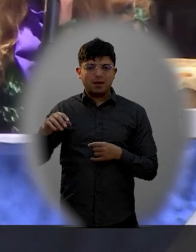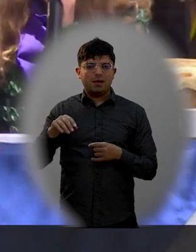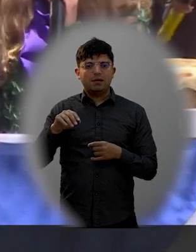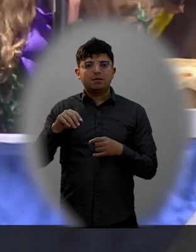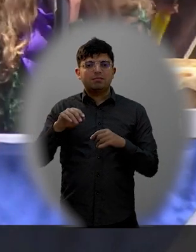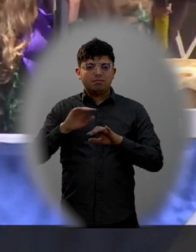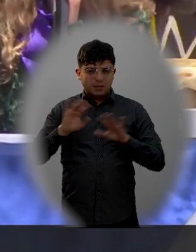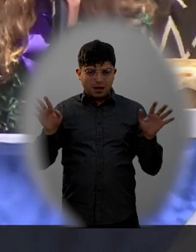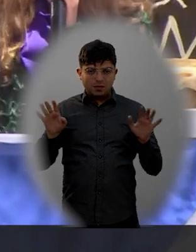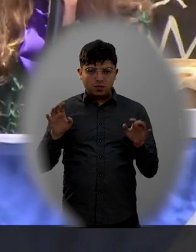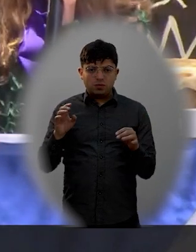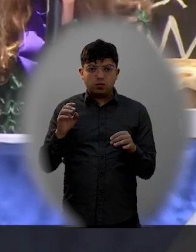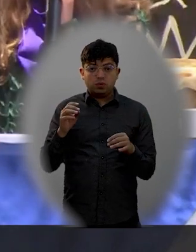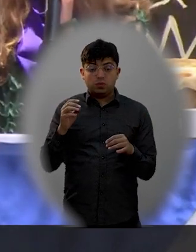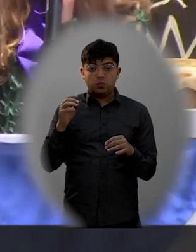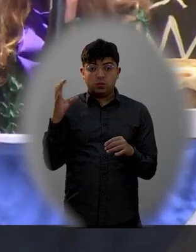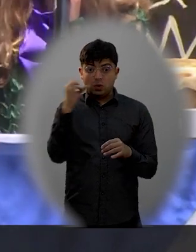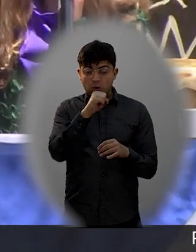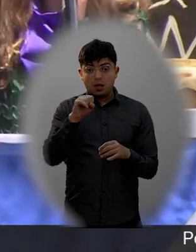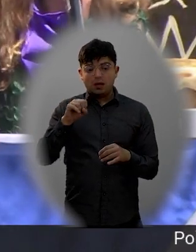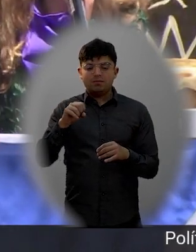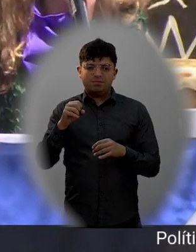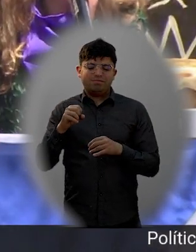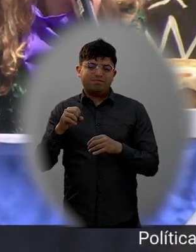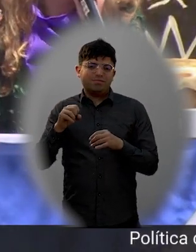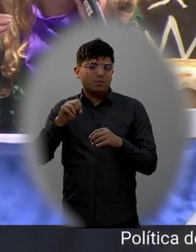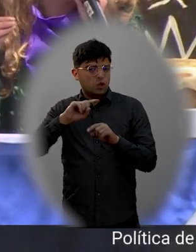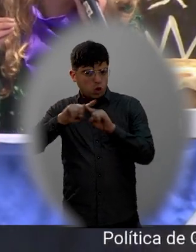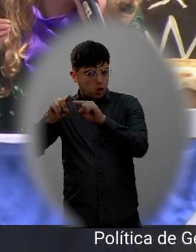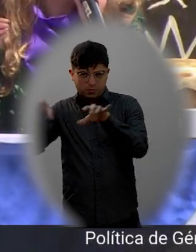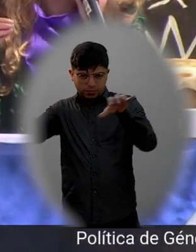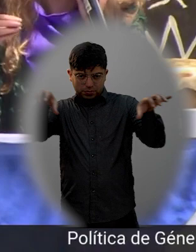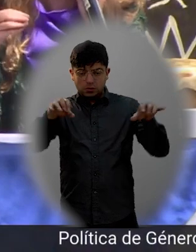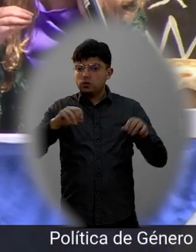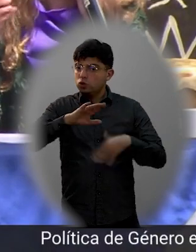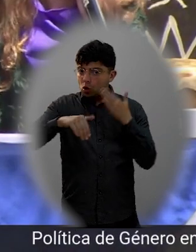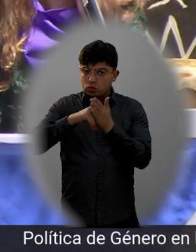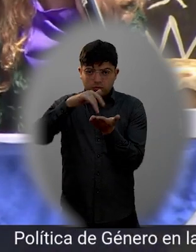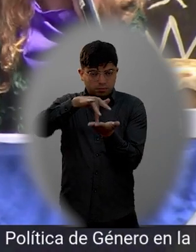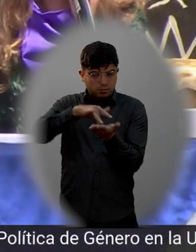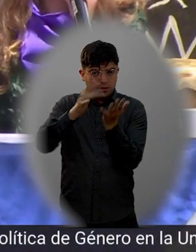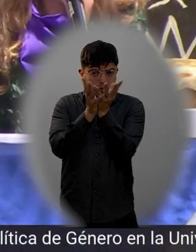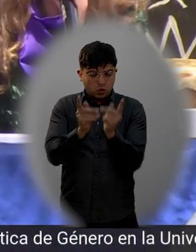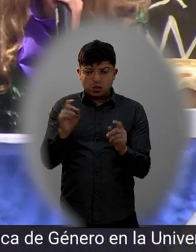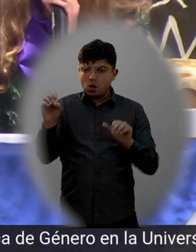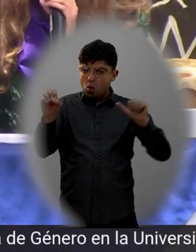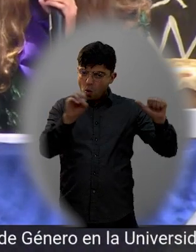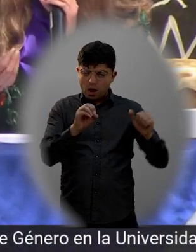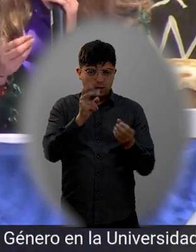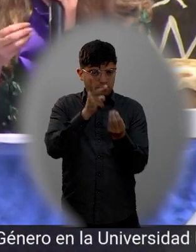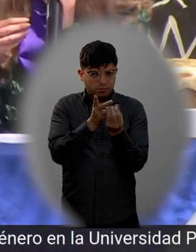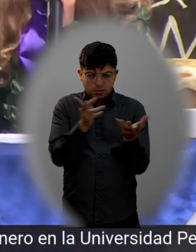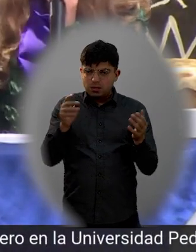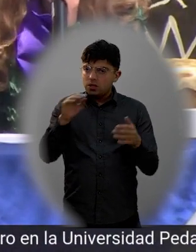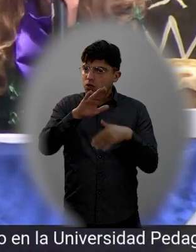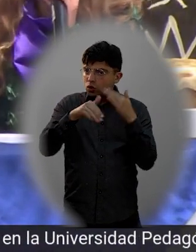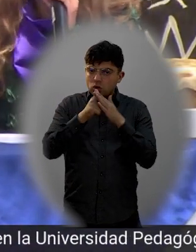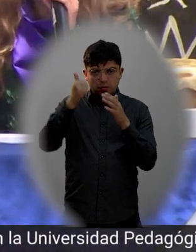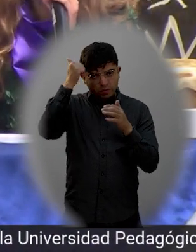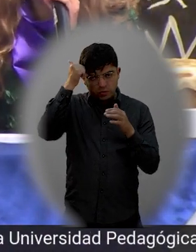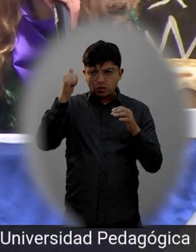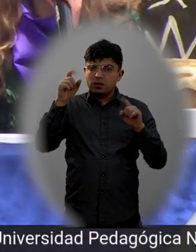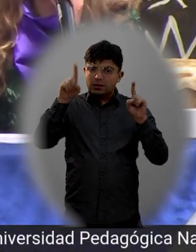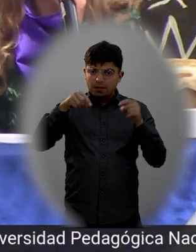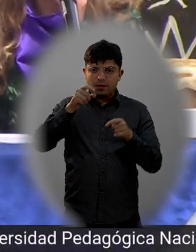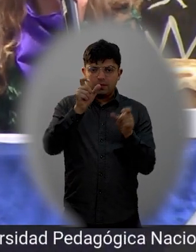que pudieran participar todos y todas las estudiantes, así como todos, todas, todos los profesores y los